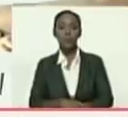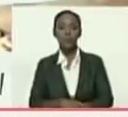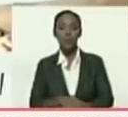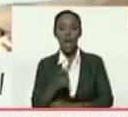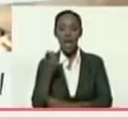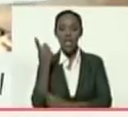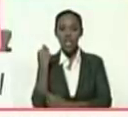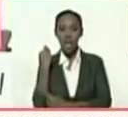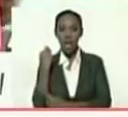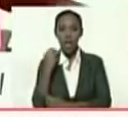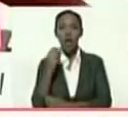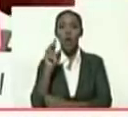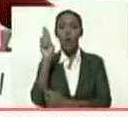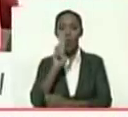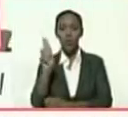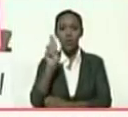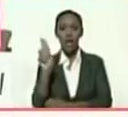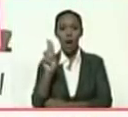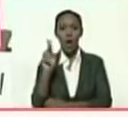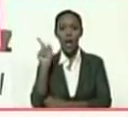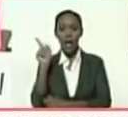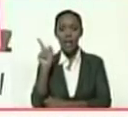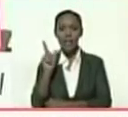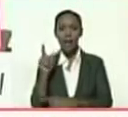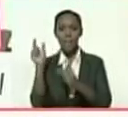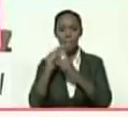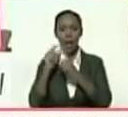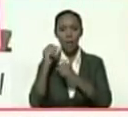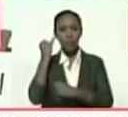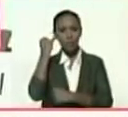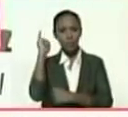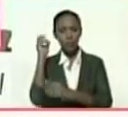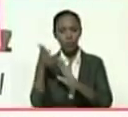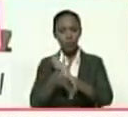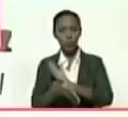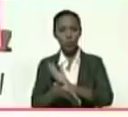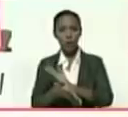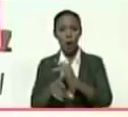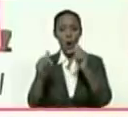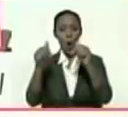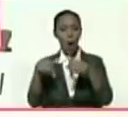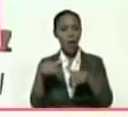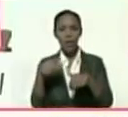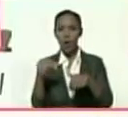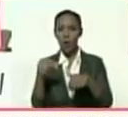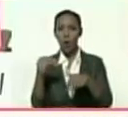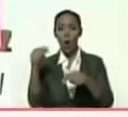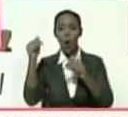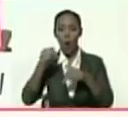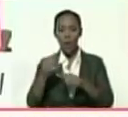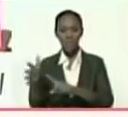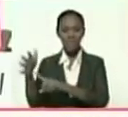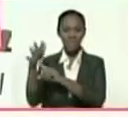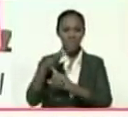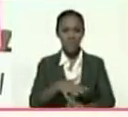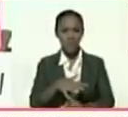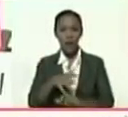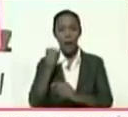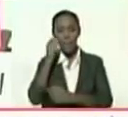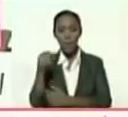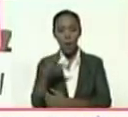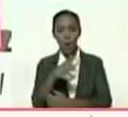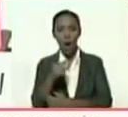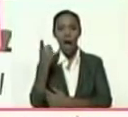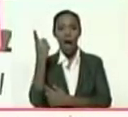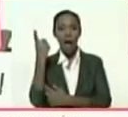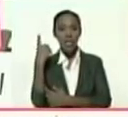Ayer sí utilizaron ese argumento. Hoy, no, hoy salen a reprimir al pueblo. Los de ayer eran